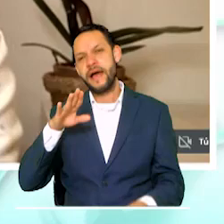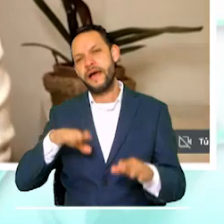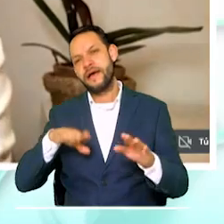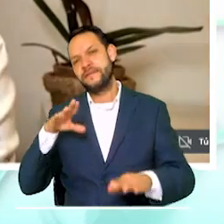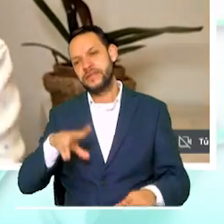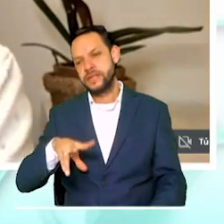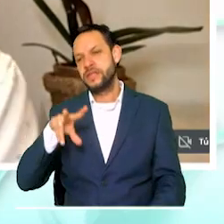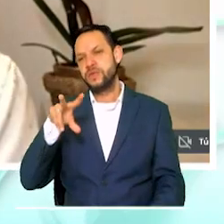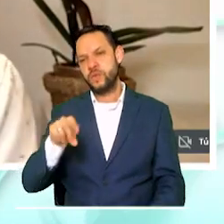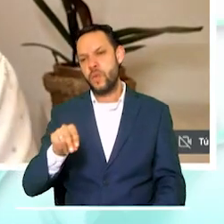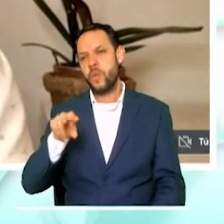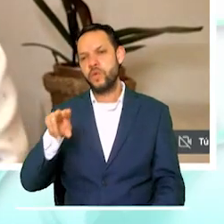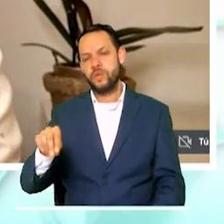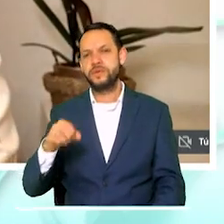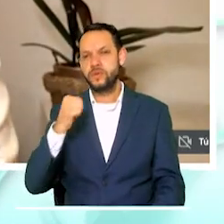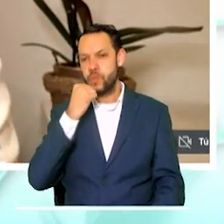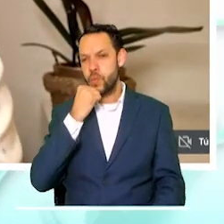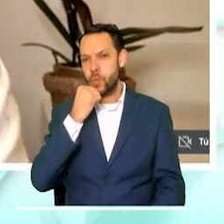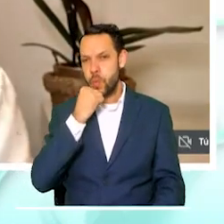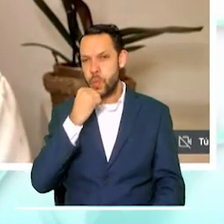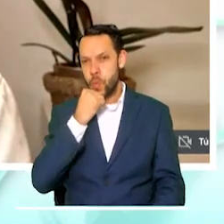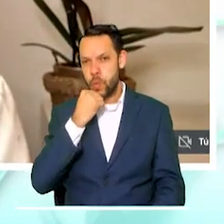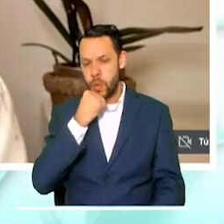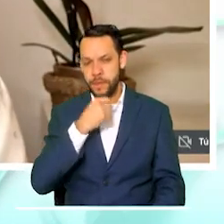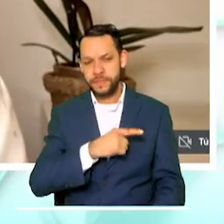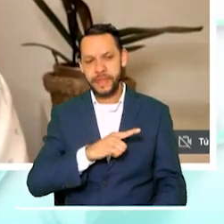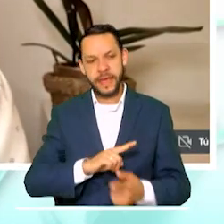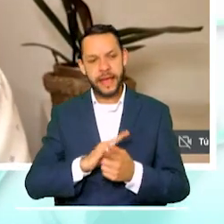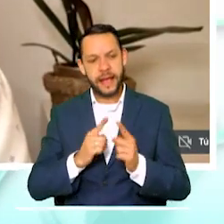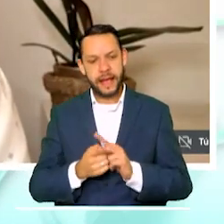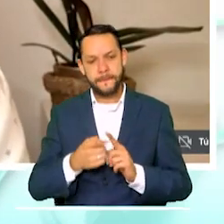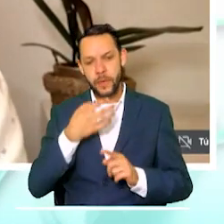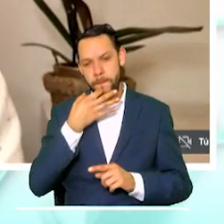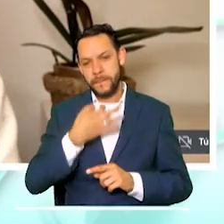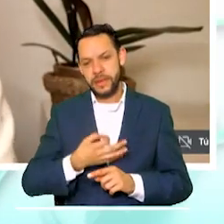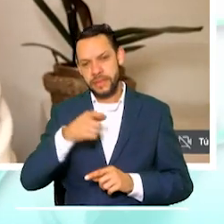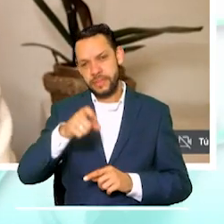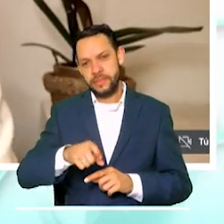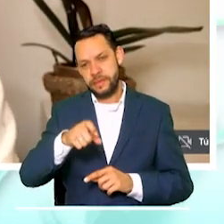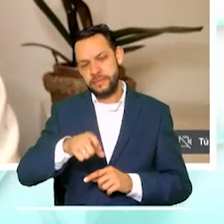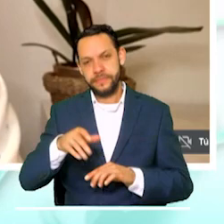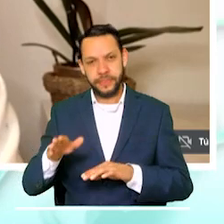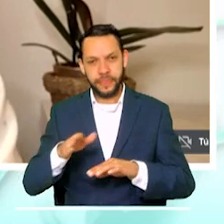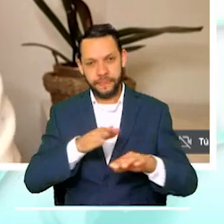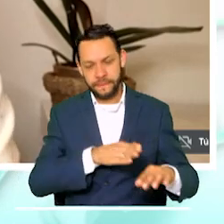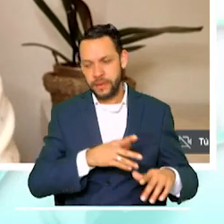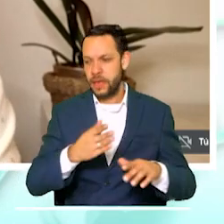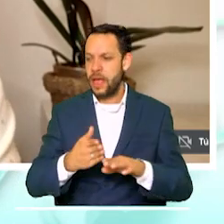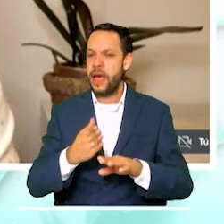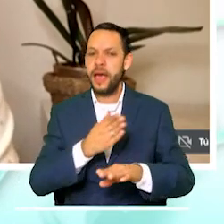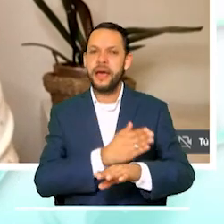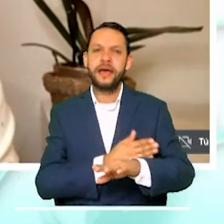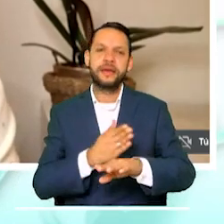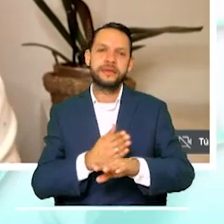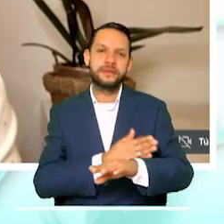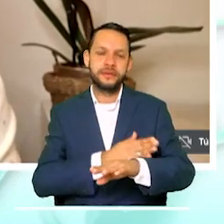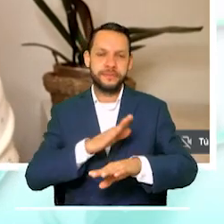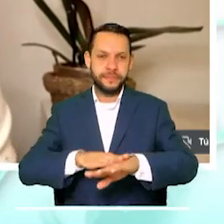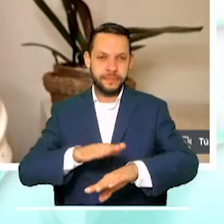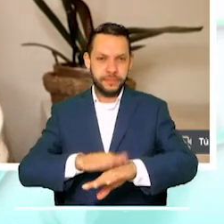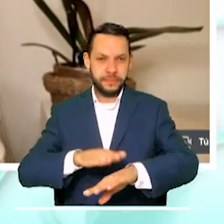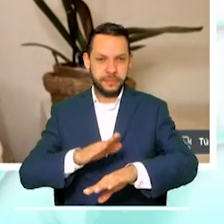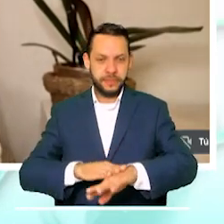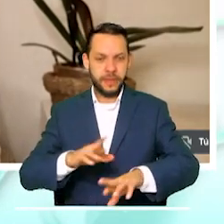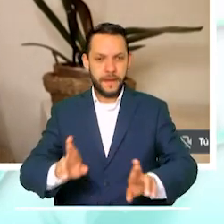afuera y que es una realidad. El cambio es una realidad. Claro. Antes de hablar de cómo desarrollar la resiliencia con